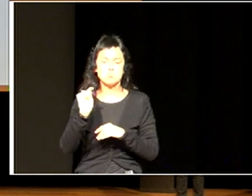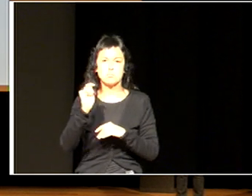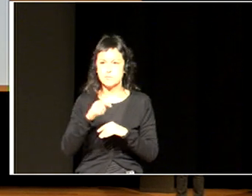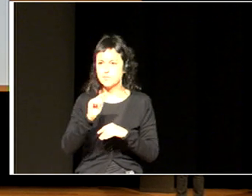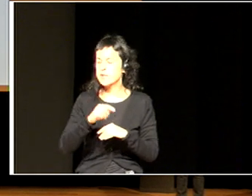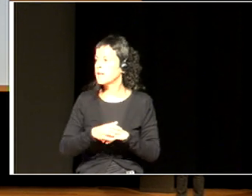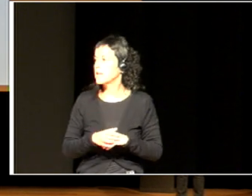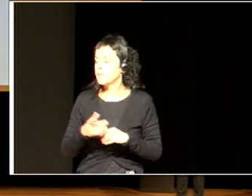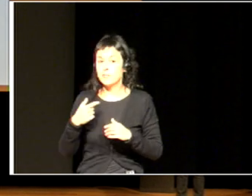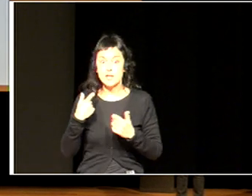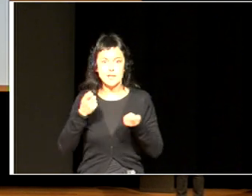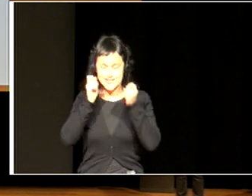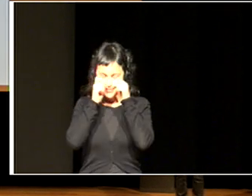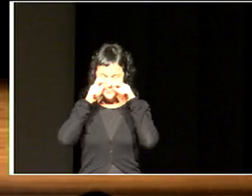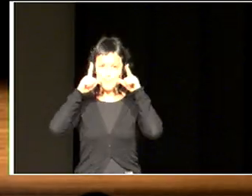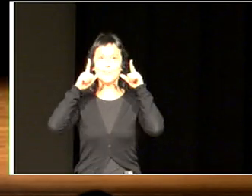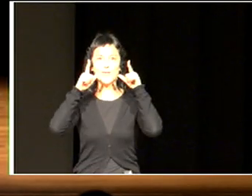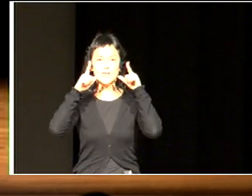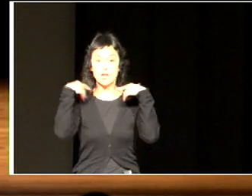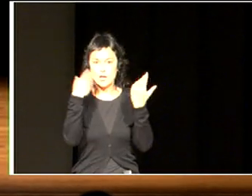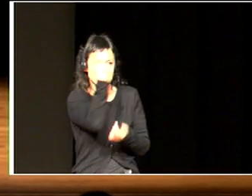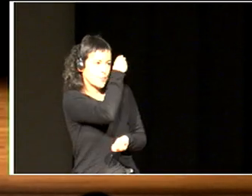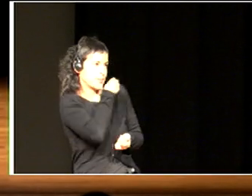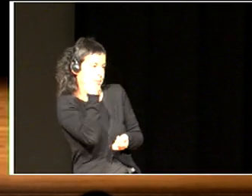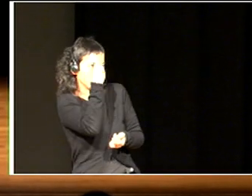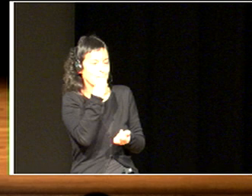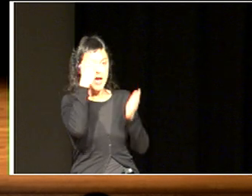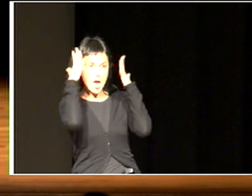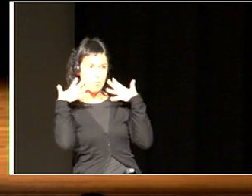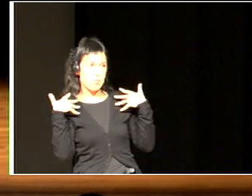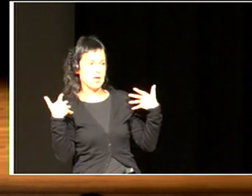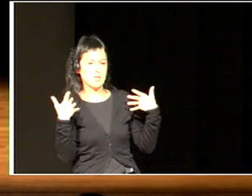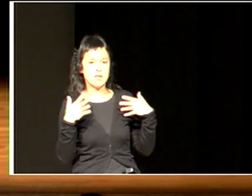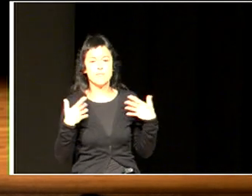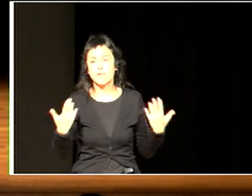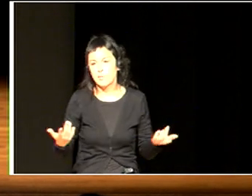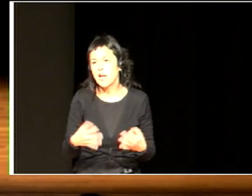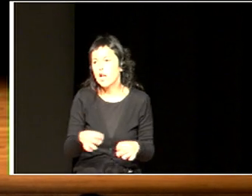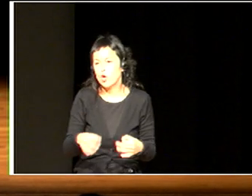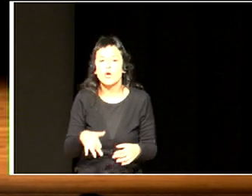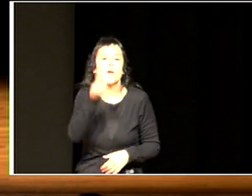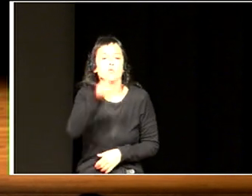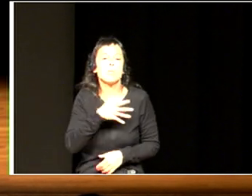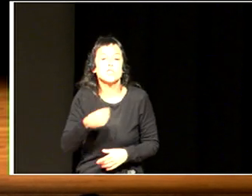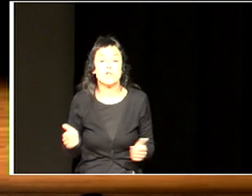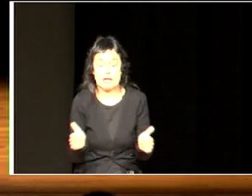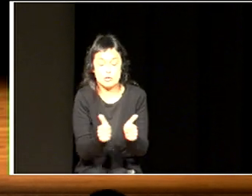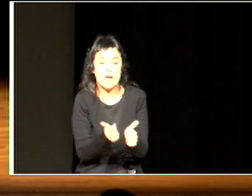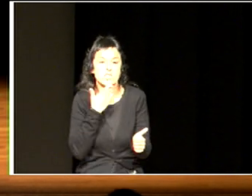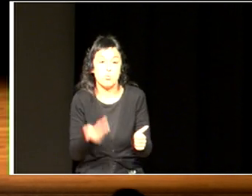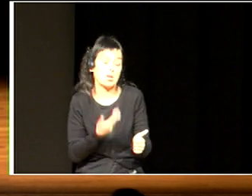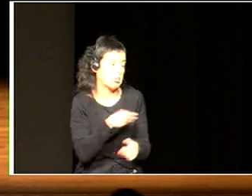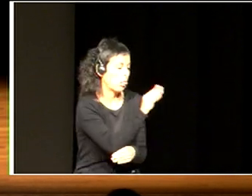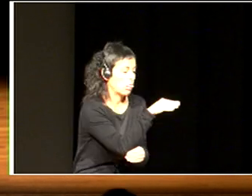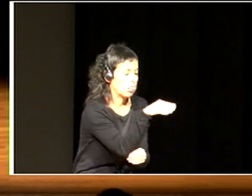yo maquillada lo entiendo nombre maquillada sí porque siempre habrá tenido a alguien que la compañía y se aburría 20 días ahí y dice